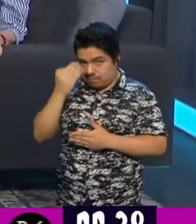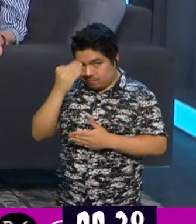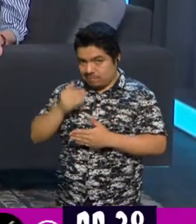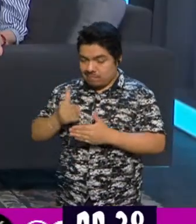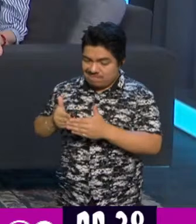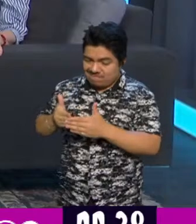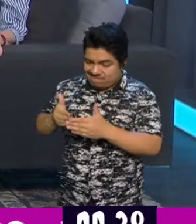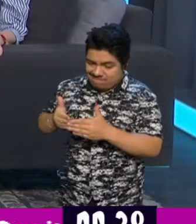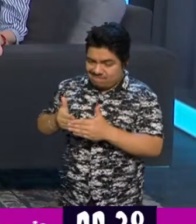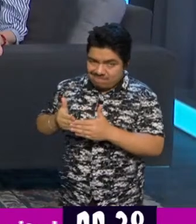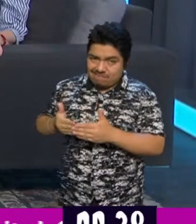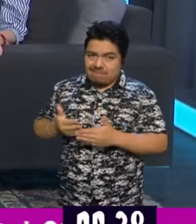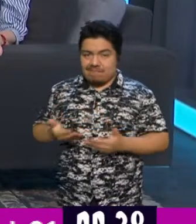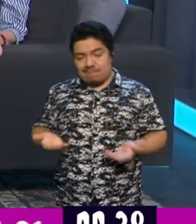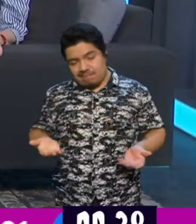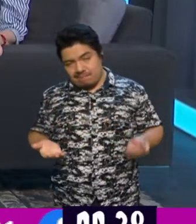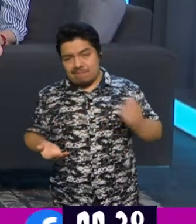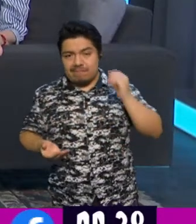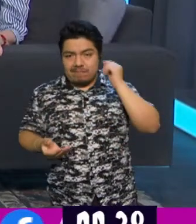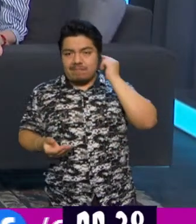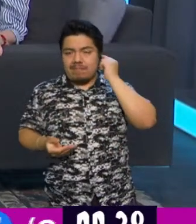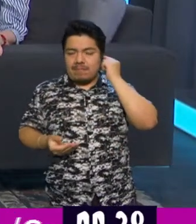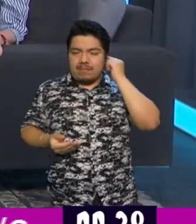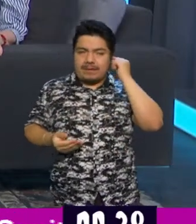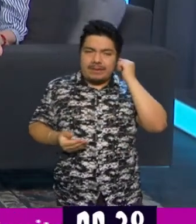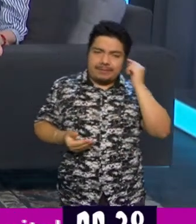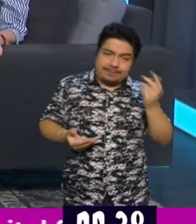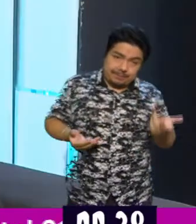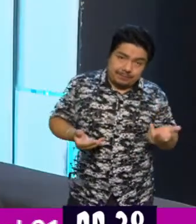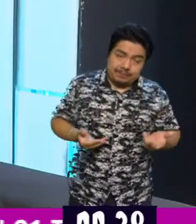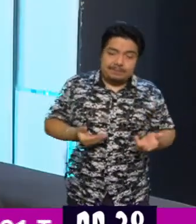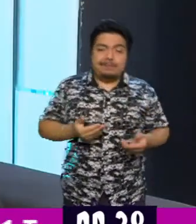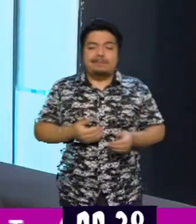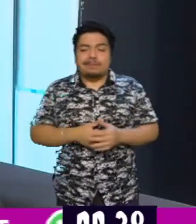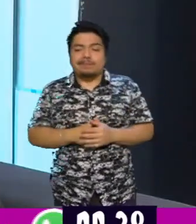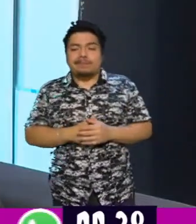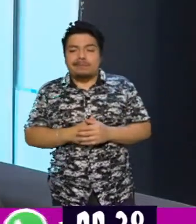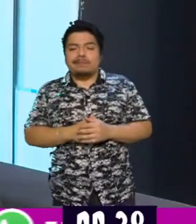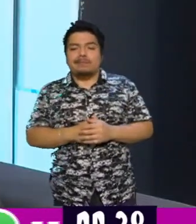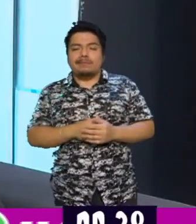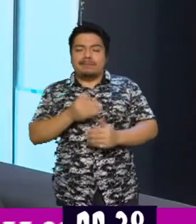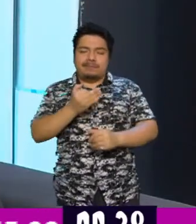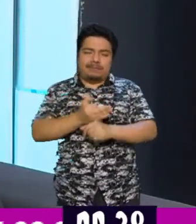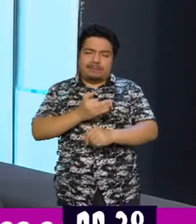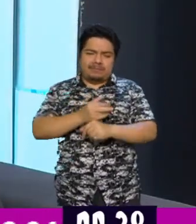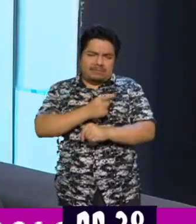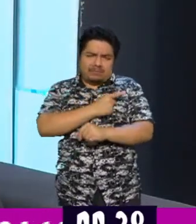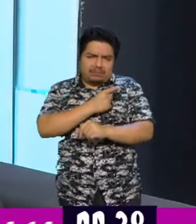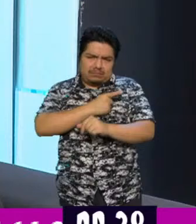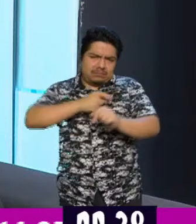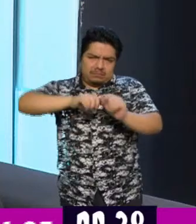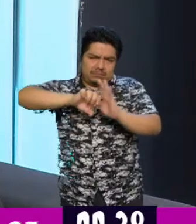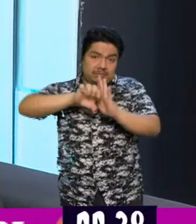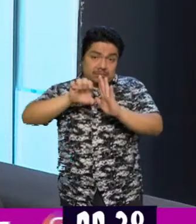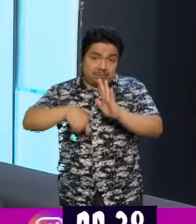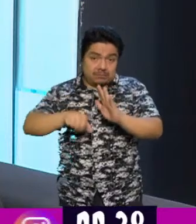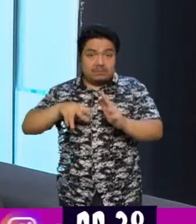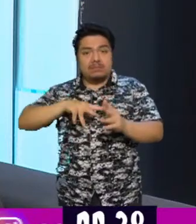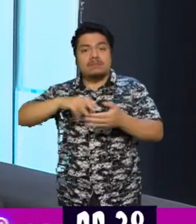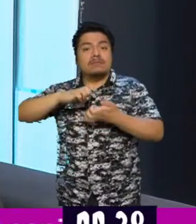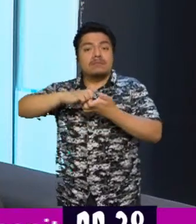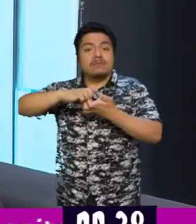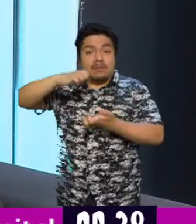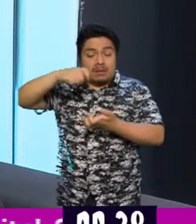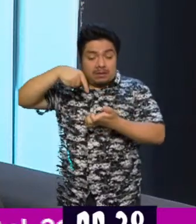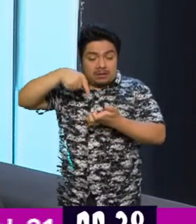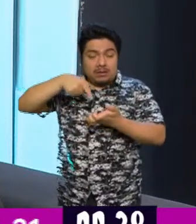la birretocracia, ¿no? Claro. Entonces, aquí es lo que, y bueno, y este es solo un ejemplo, ¿eh? Hay reformas